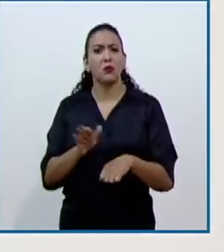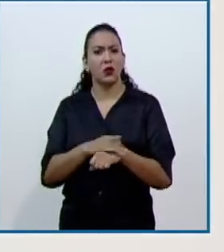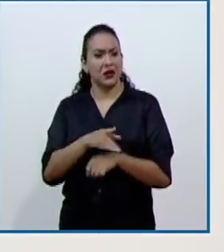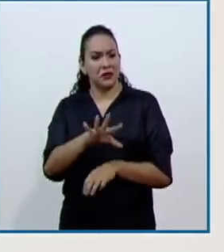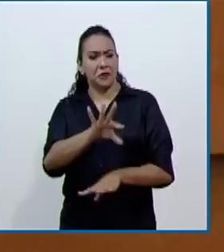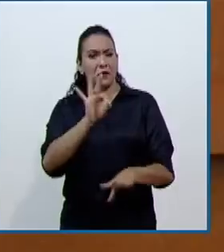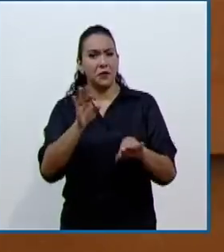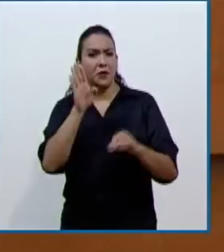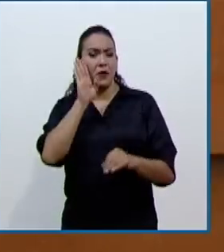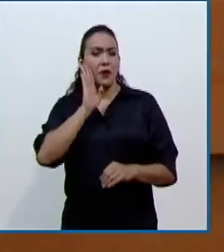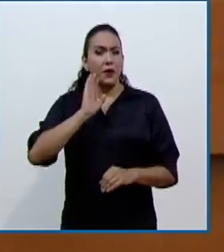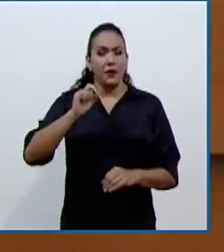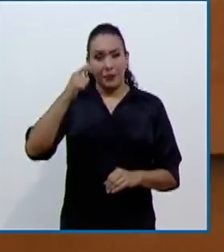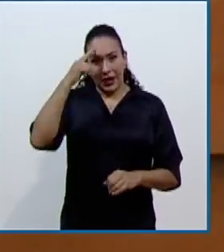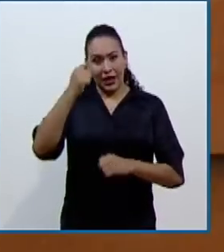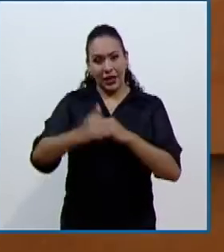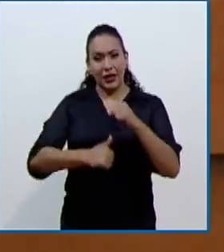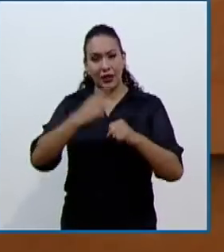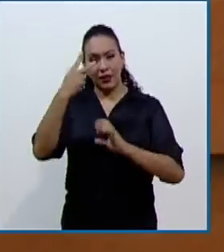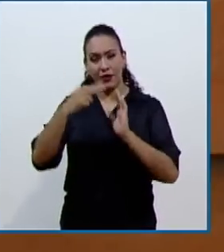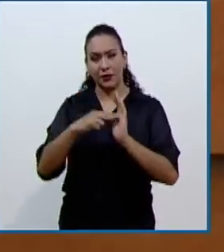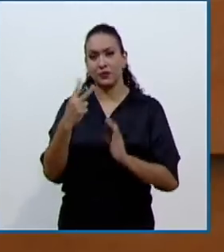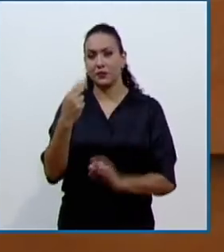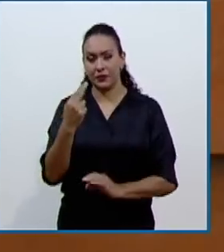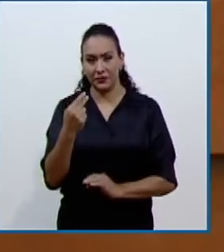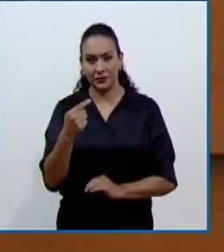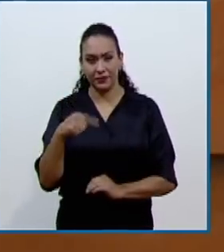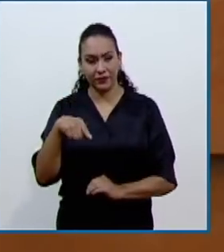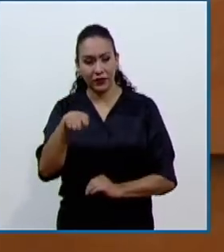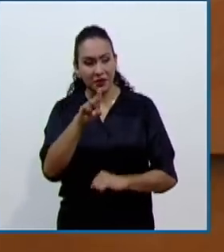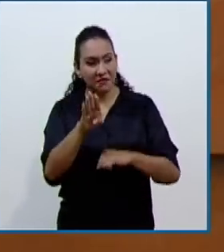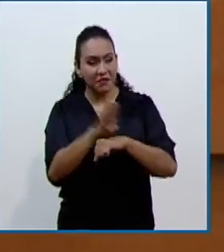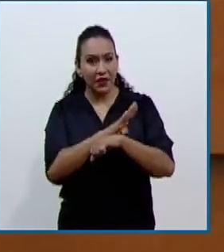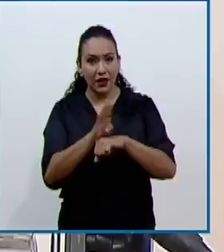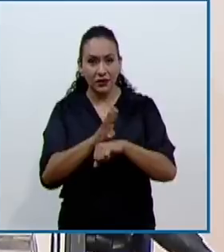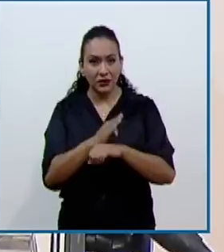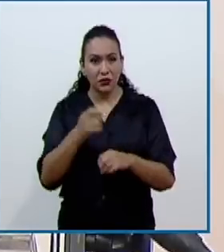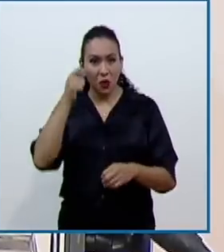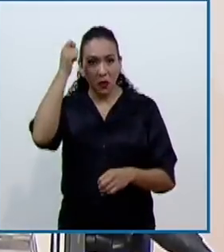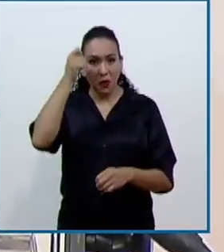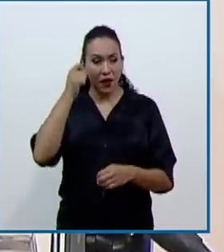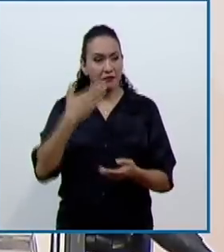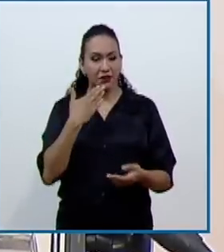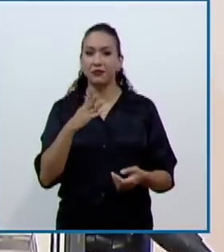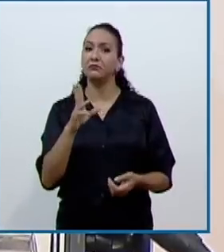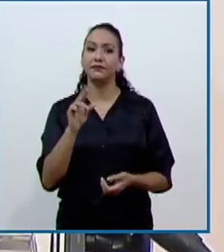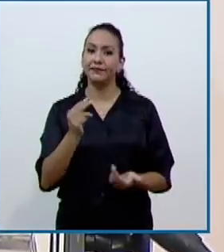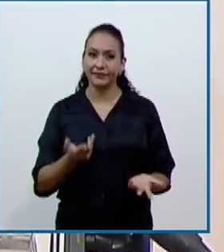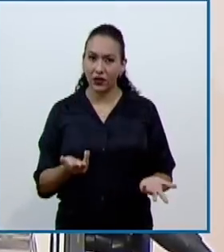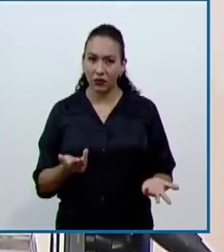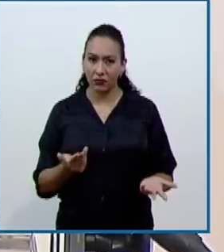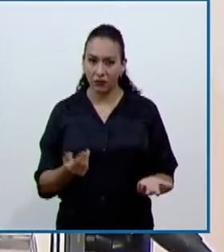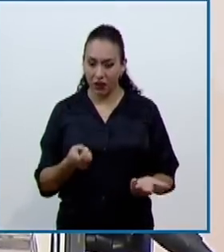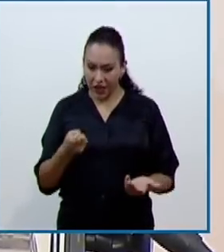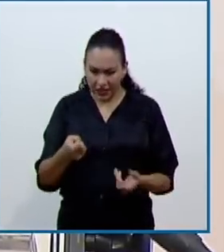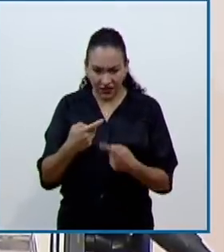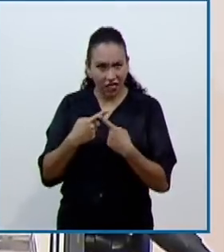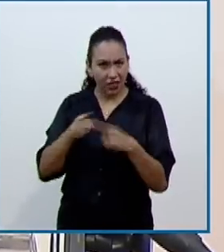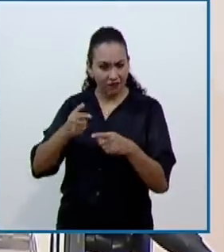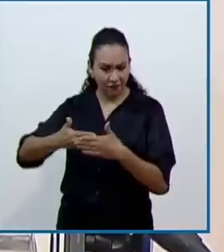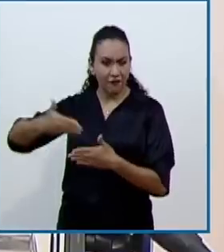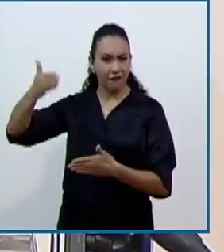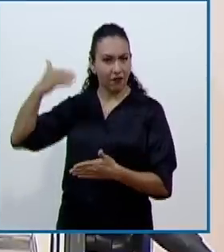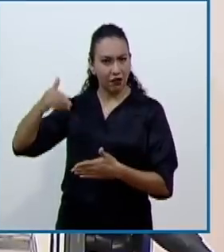elección extraordinaria del año 2025 no serán beneficiarios de un haber por retiro, salvo cuando presenten su renuncia al